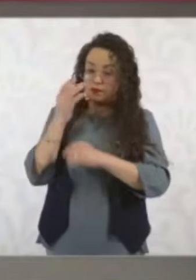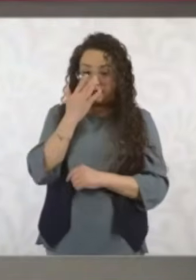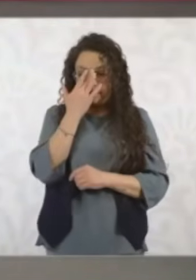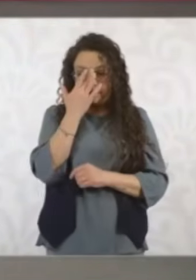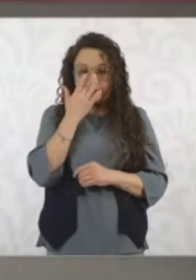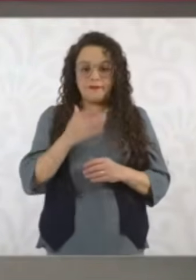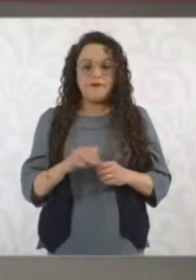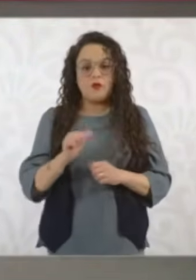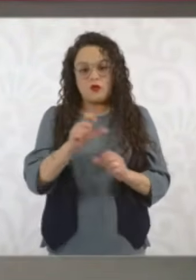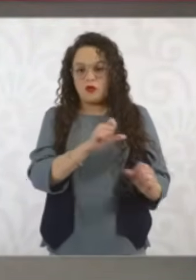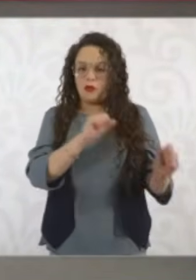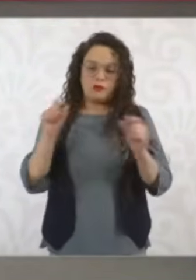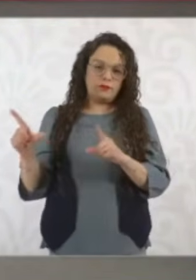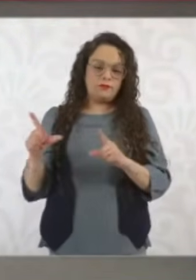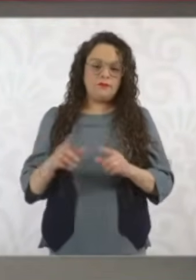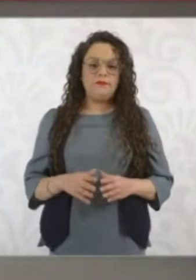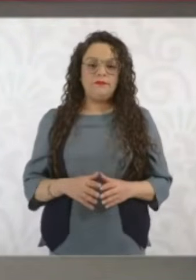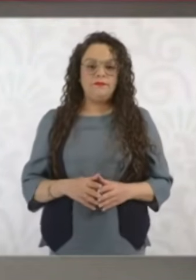Adelante.